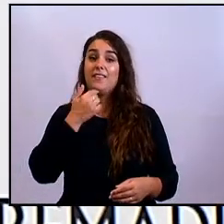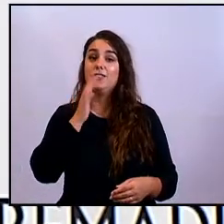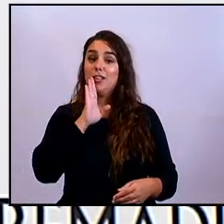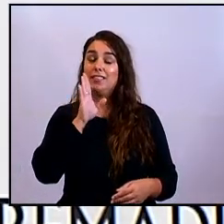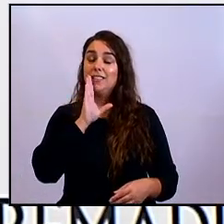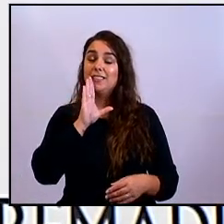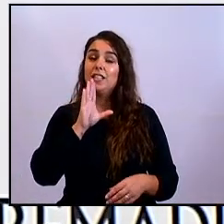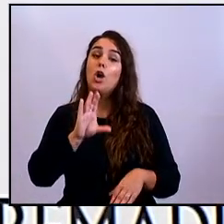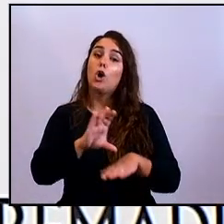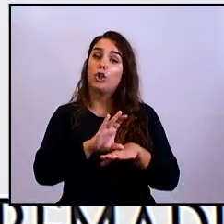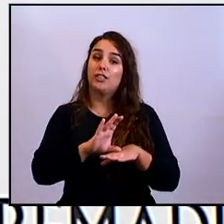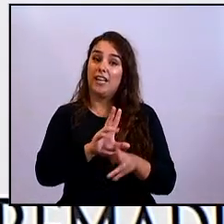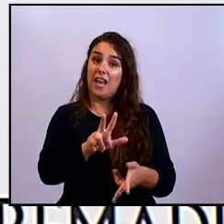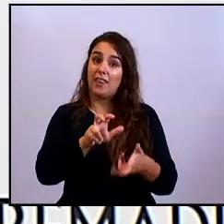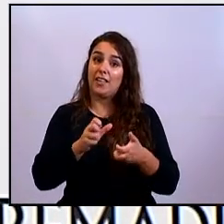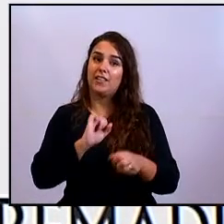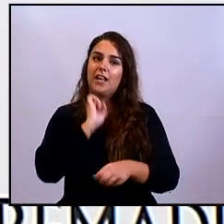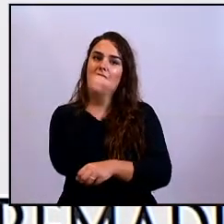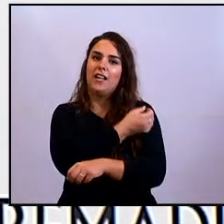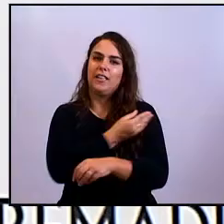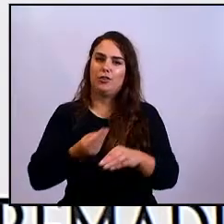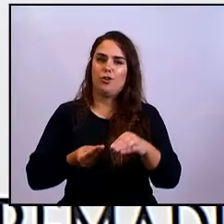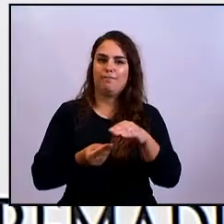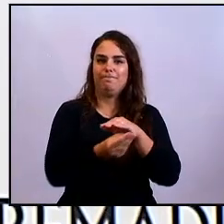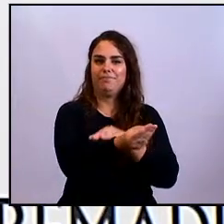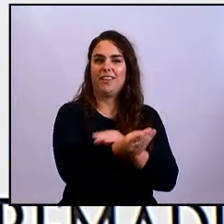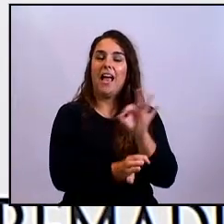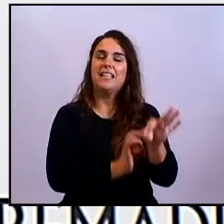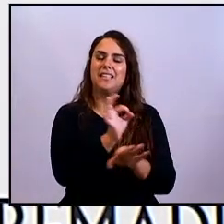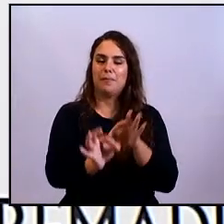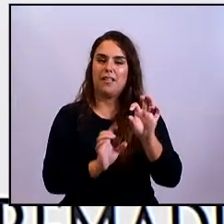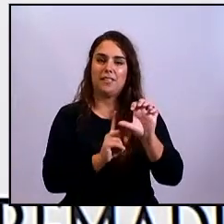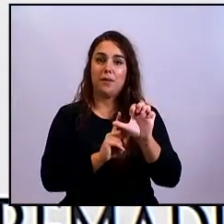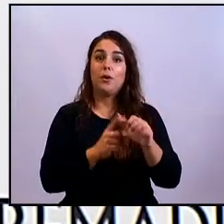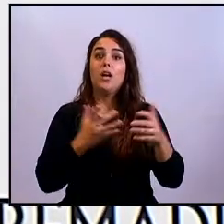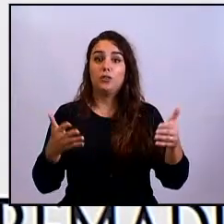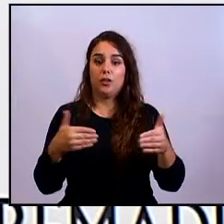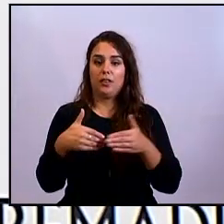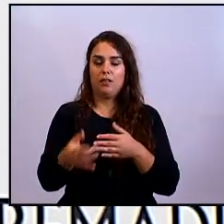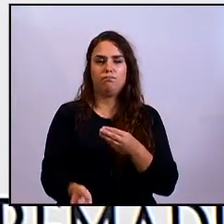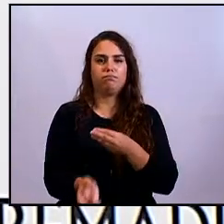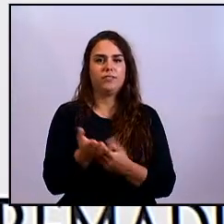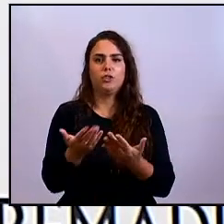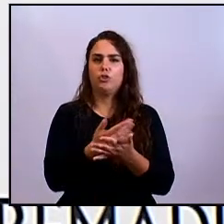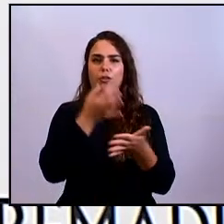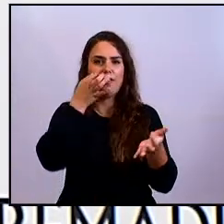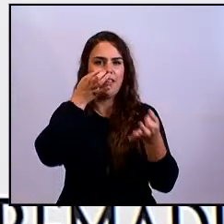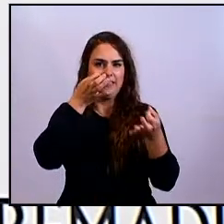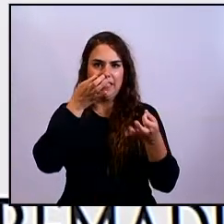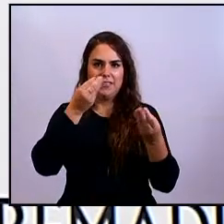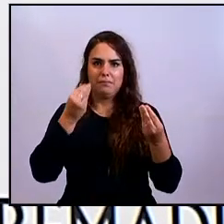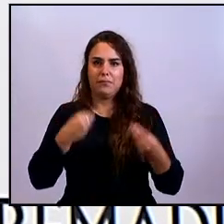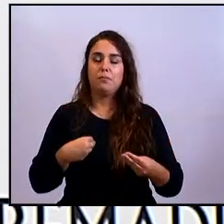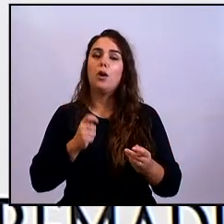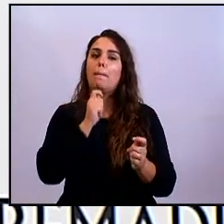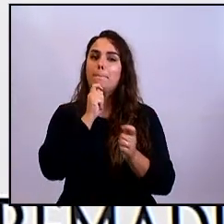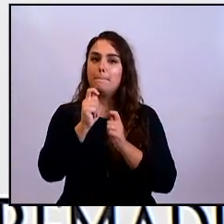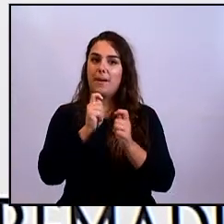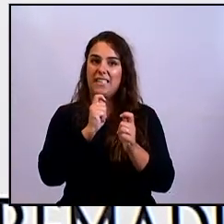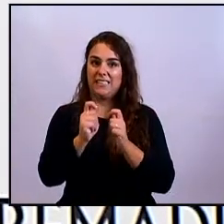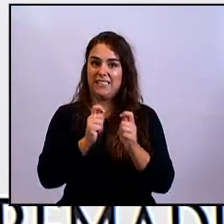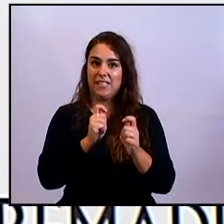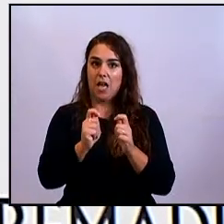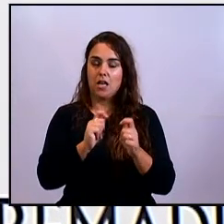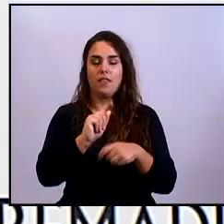va a efectuar el registro de los presupuestos en la Asamblea de Extremadura y dará a conocer todos los detalles del mismo en una rueda de prensa